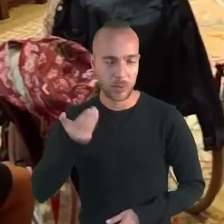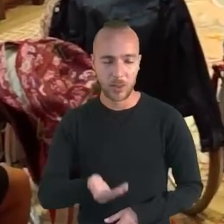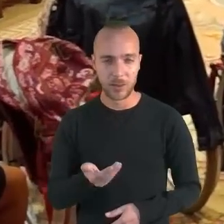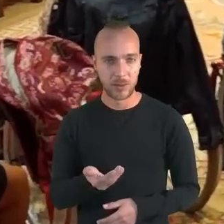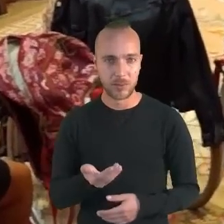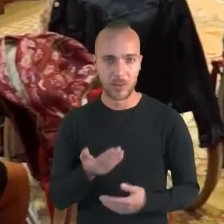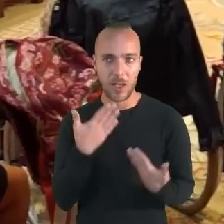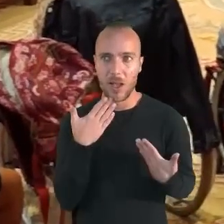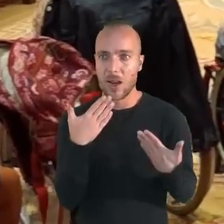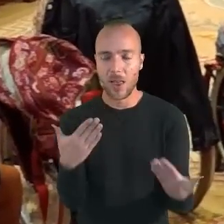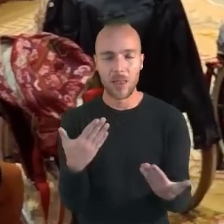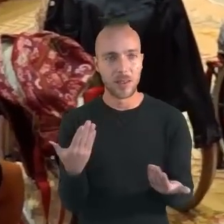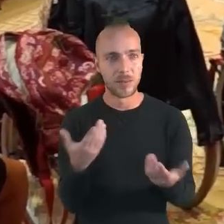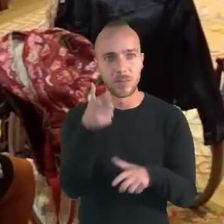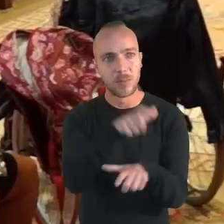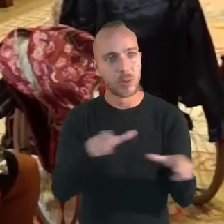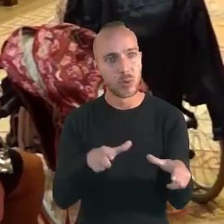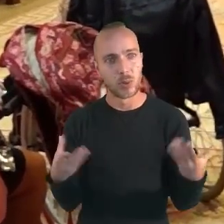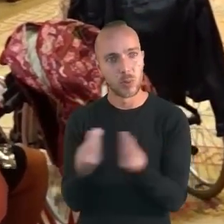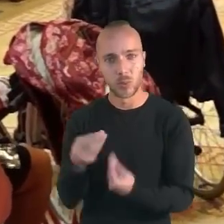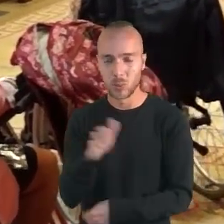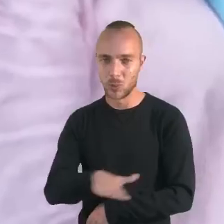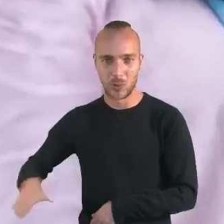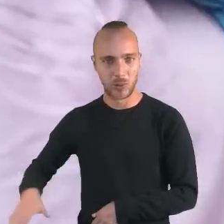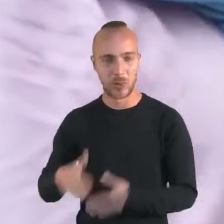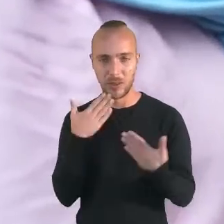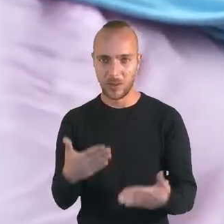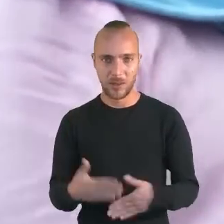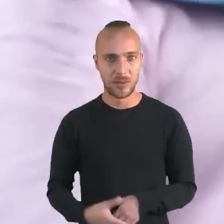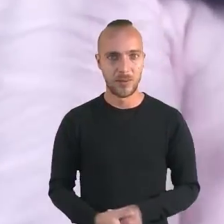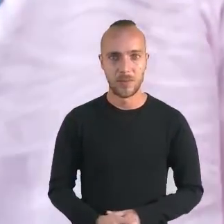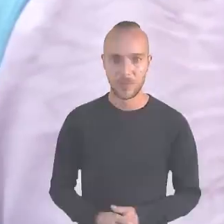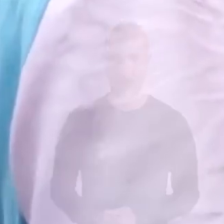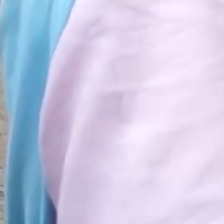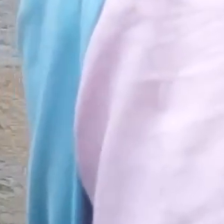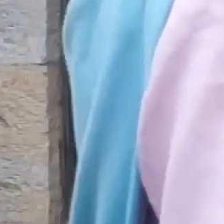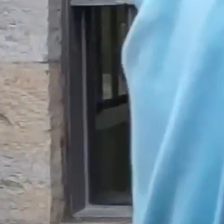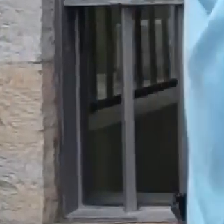eso es algo que les agradeceré por siempre a todos los que habéis estado con ellos estos días.